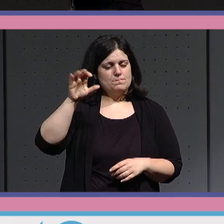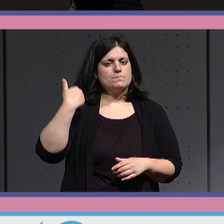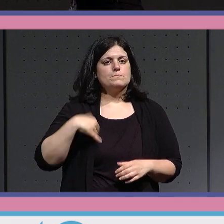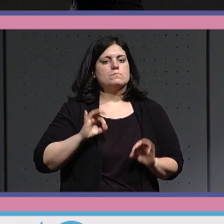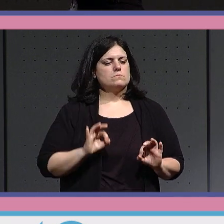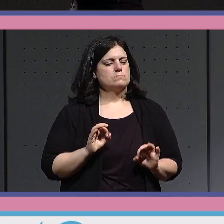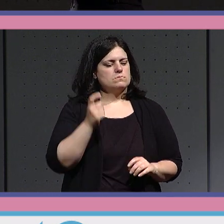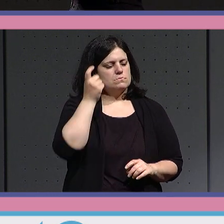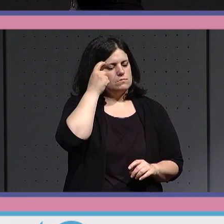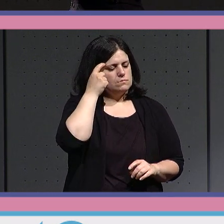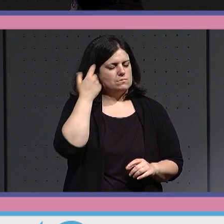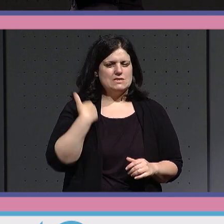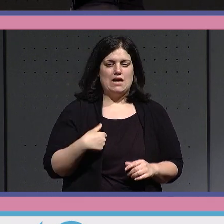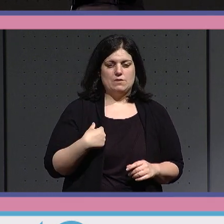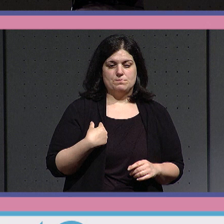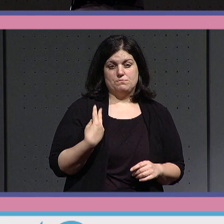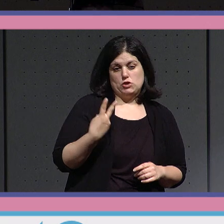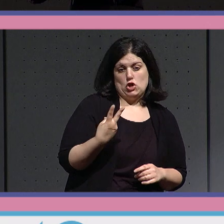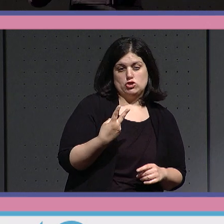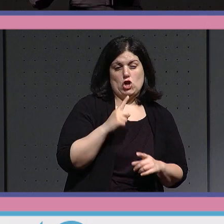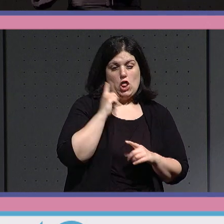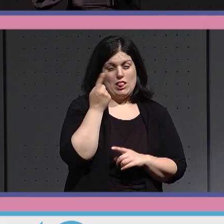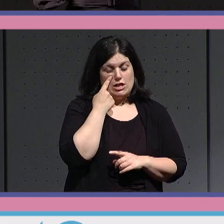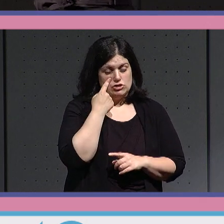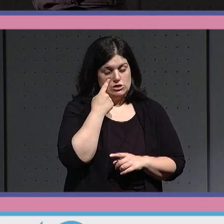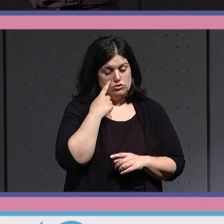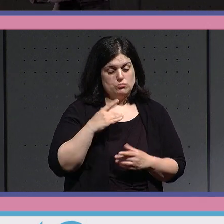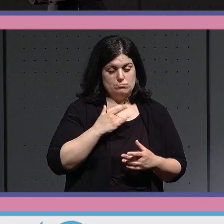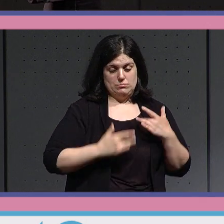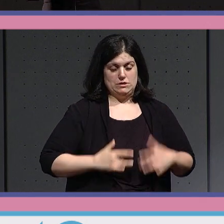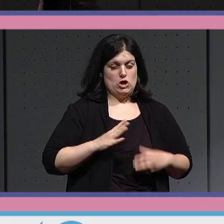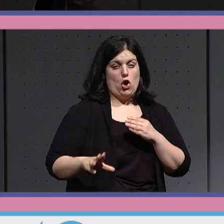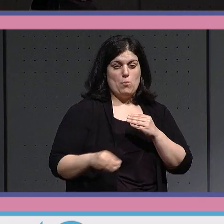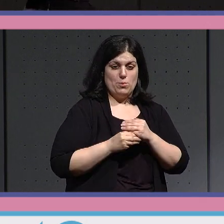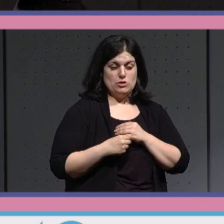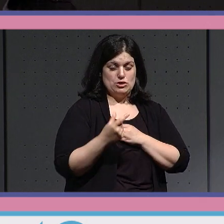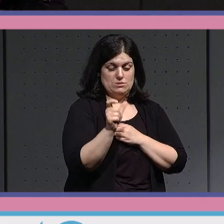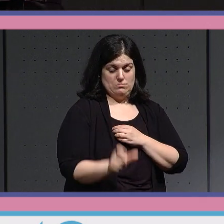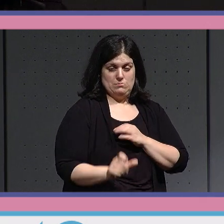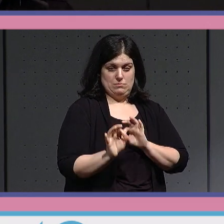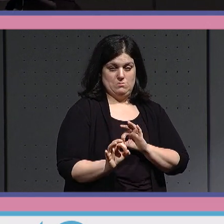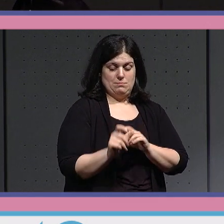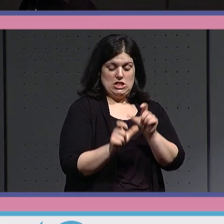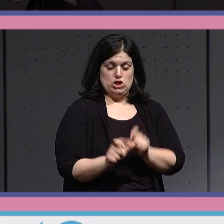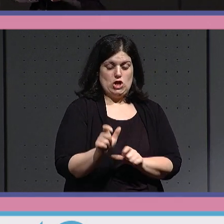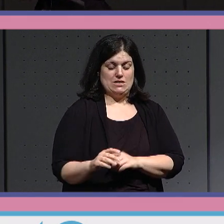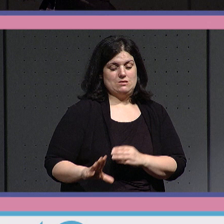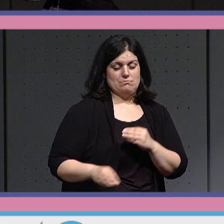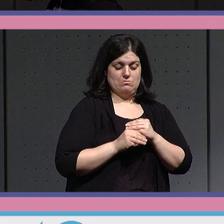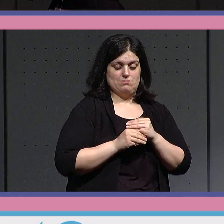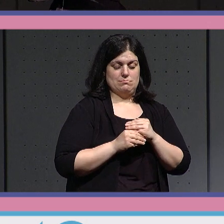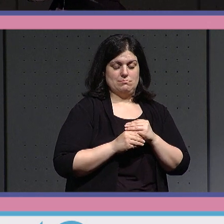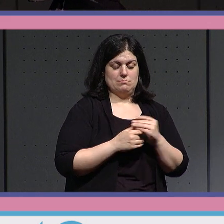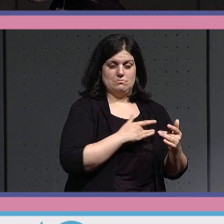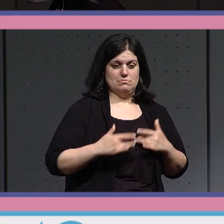decía que a veces pueden existir dos o más diagnósticos comórbidos en chicos, en esos casos, la inmensa mayoría de las